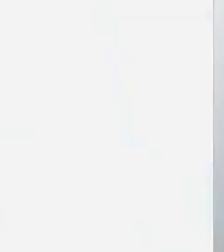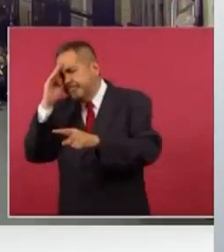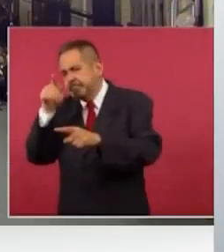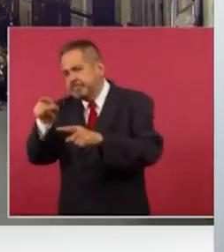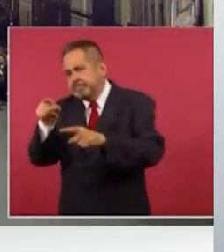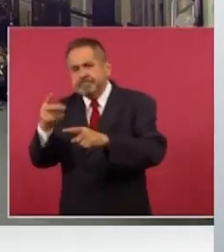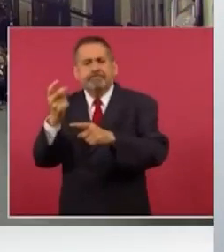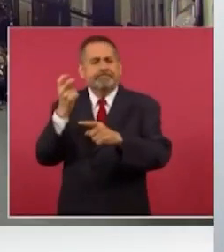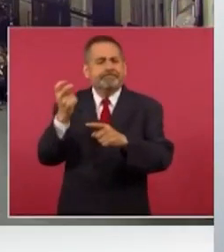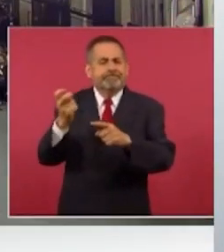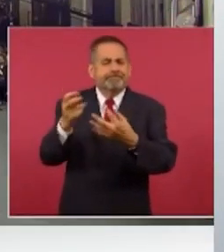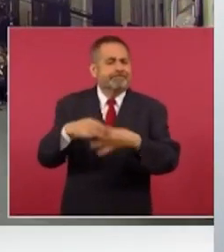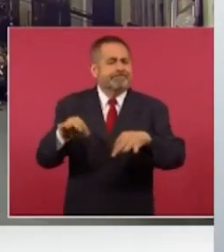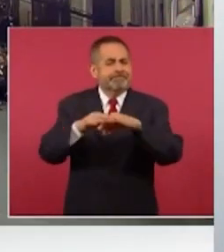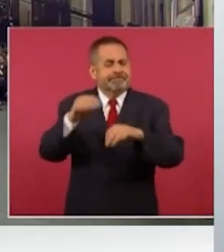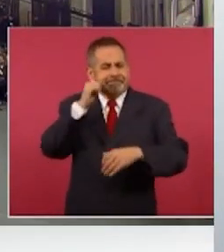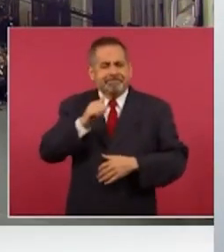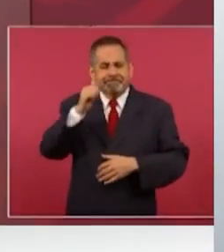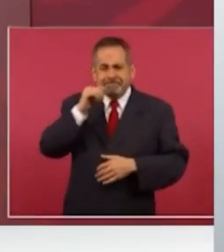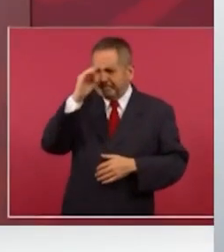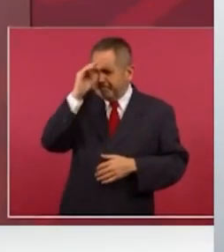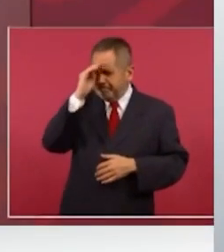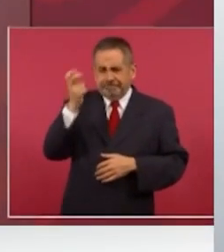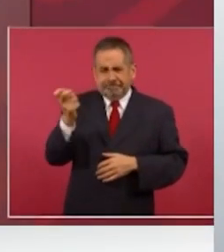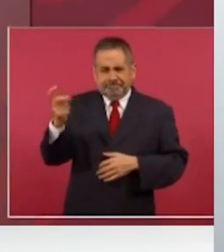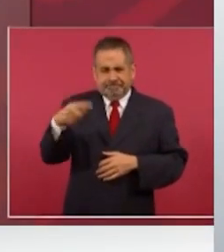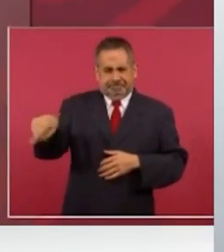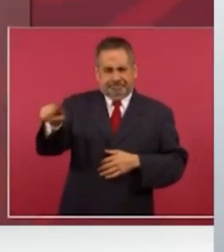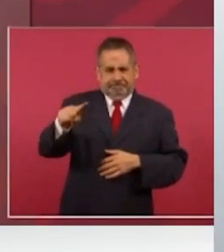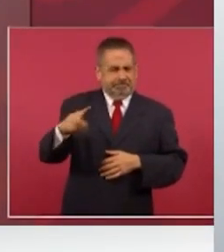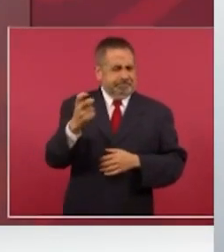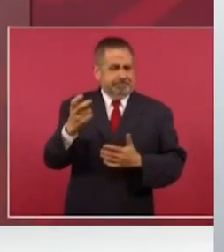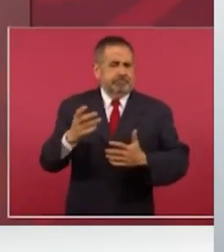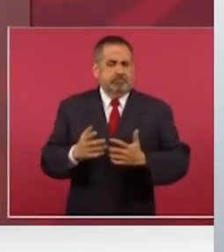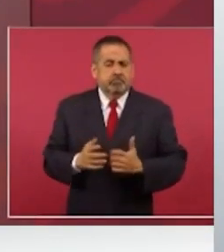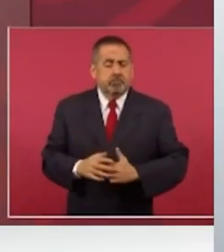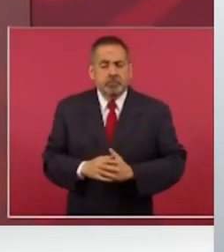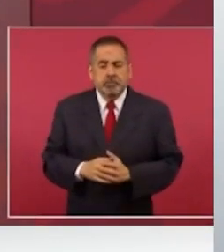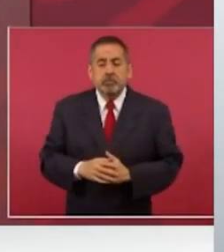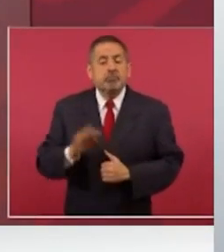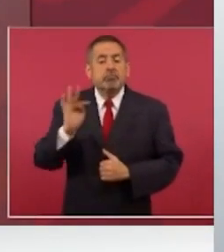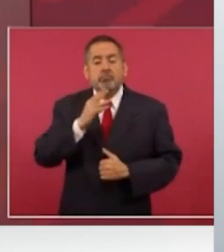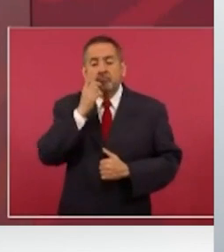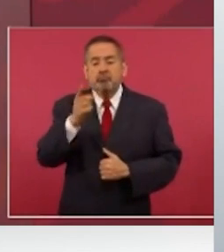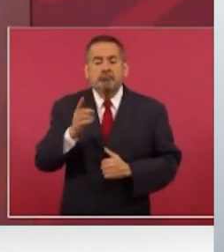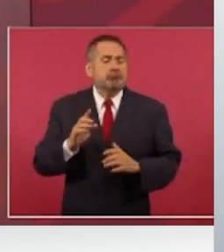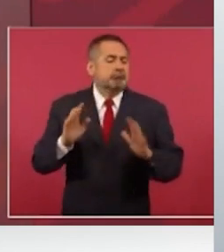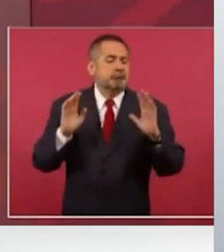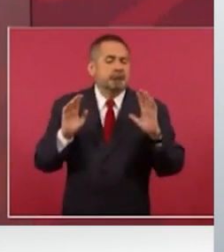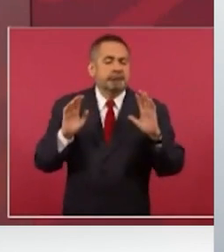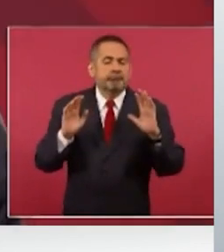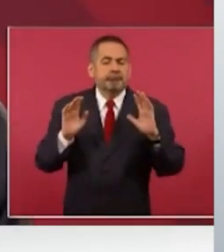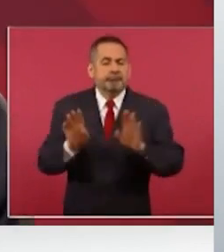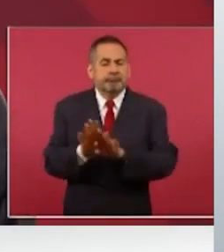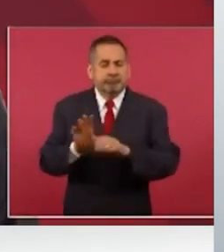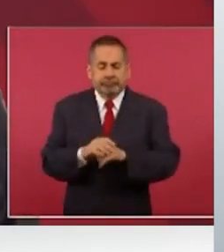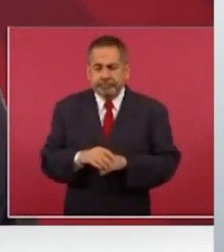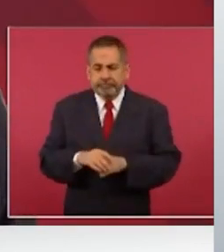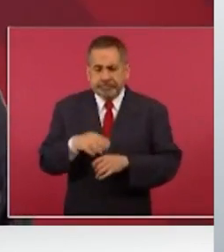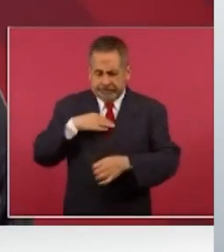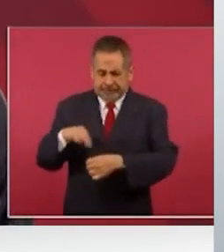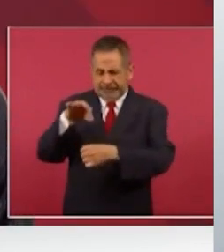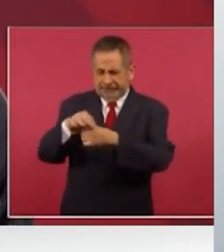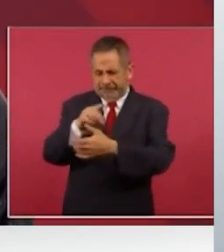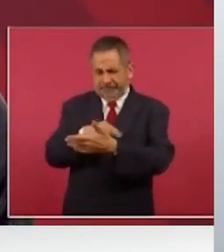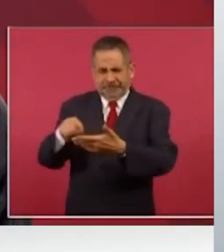En información nacional, el presidente Andrés Manuel López Obrador dijo que la relación entre los gobiernos tanto de México como de Perú está